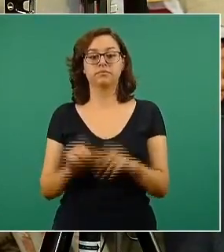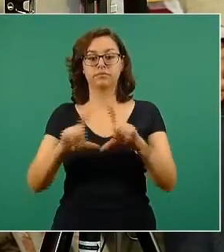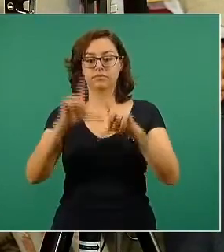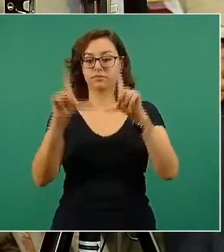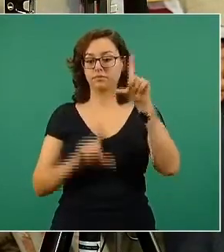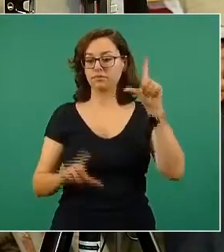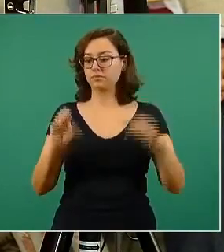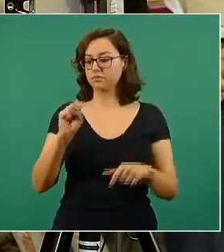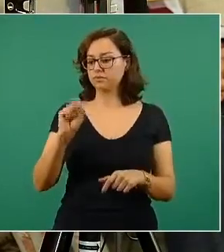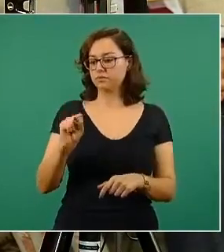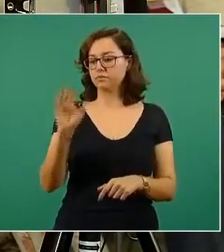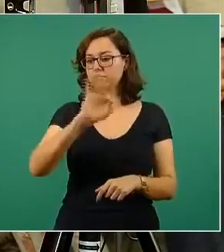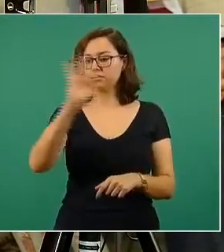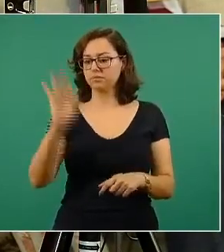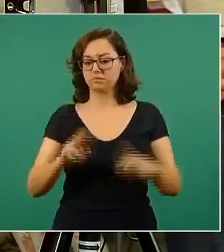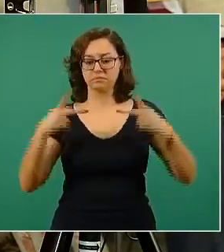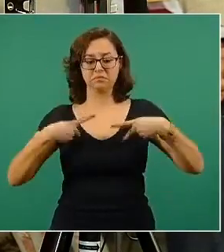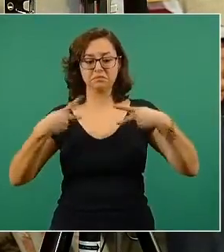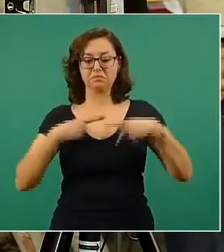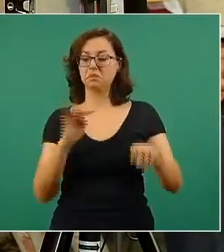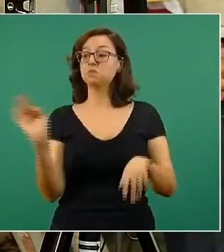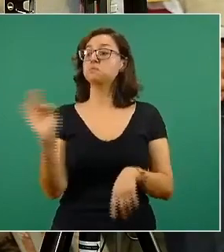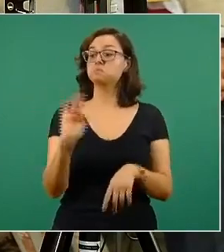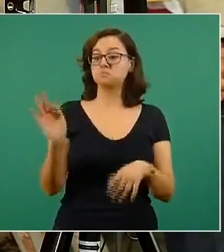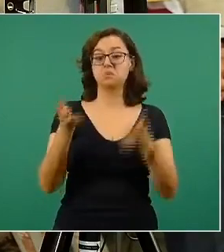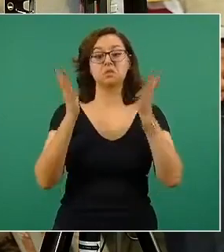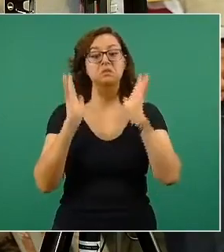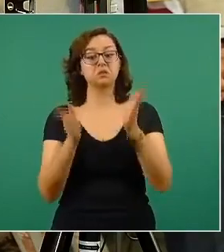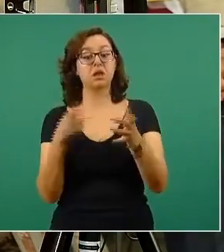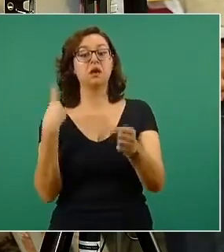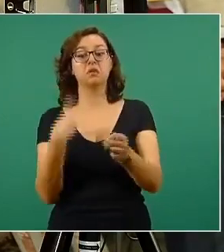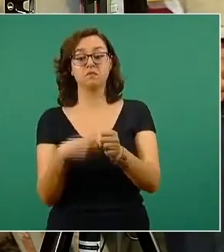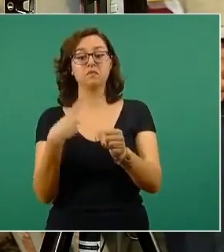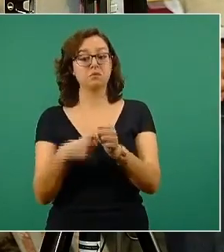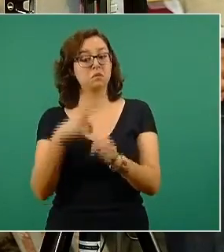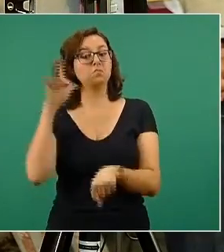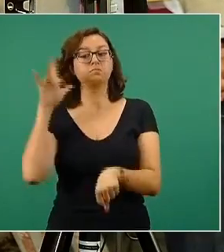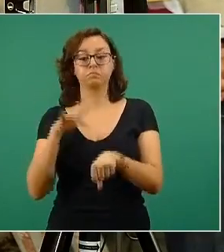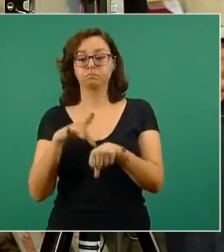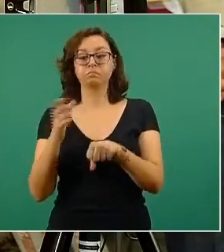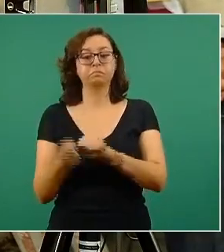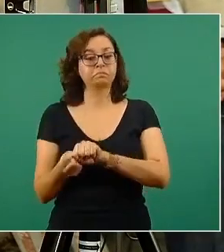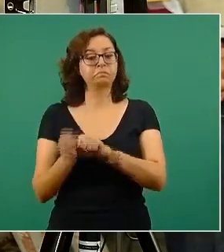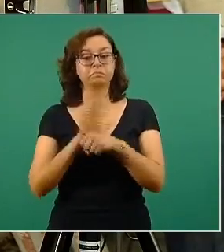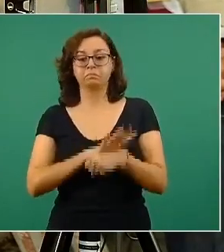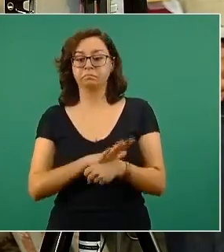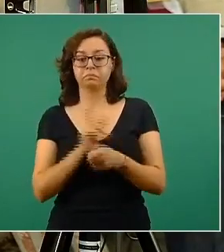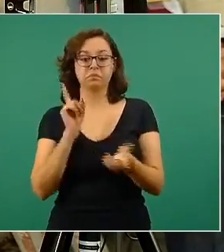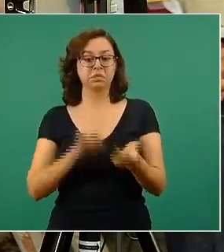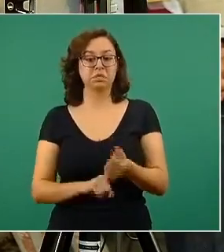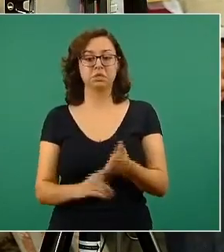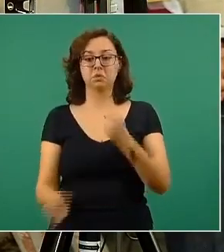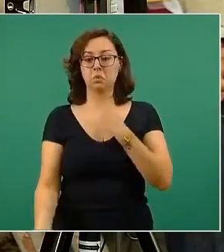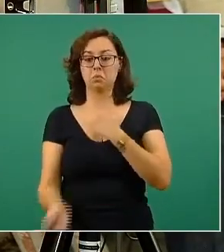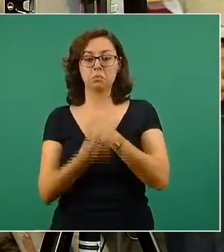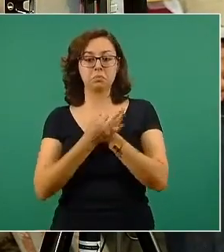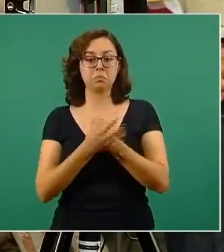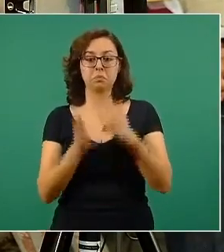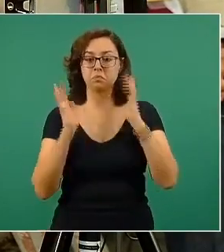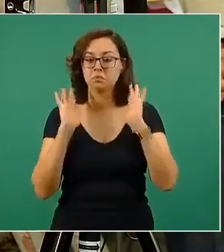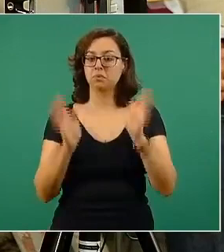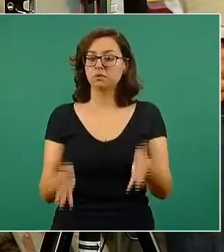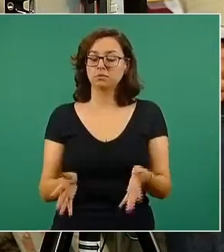población ya podríamos haber tenido contacto con la COVID-19 y tener esta inmunidad humoral que ellos le